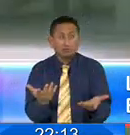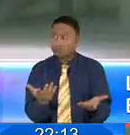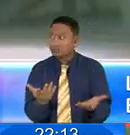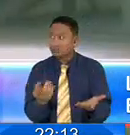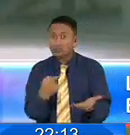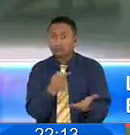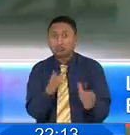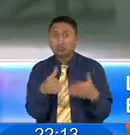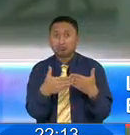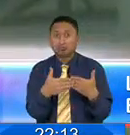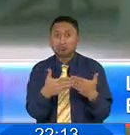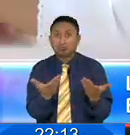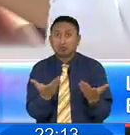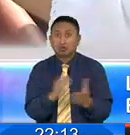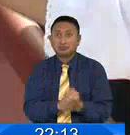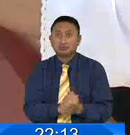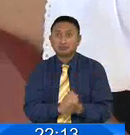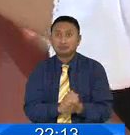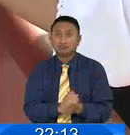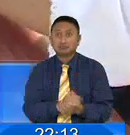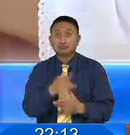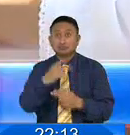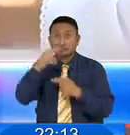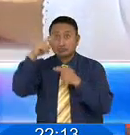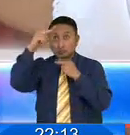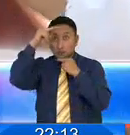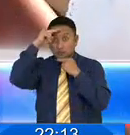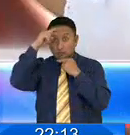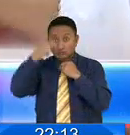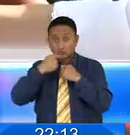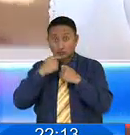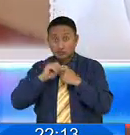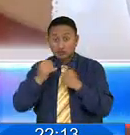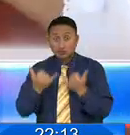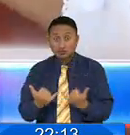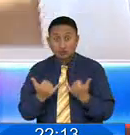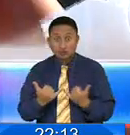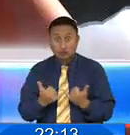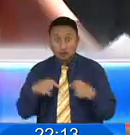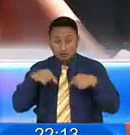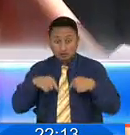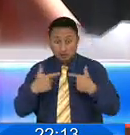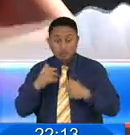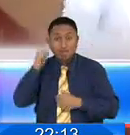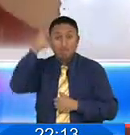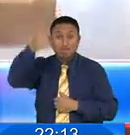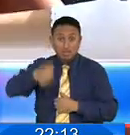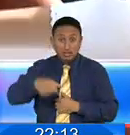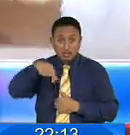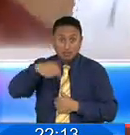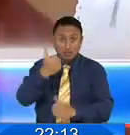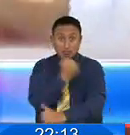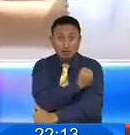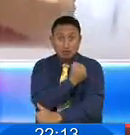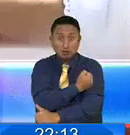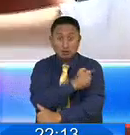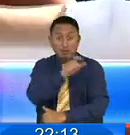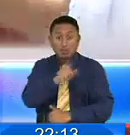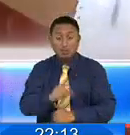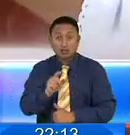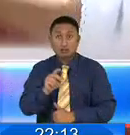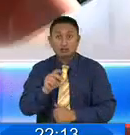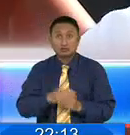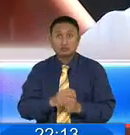las puertas cerradas. En las noticias pasaron que ahora y mañana se vacune a los de las